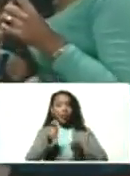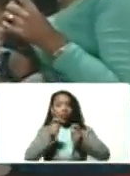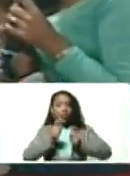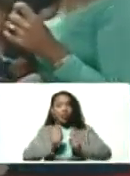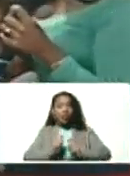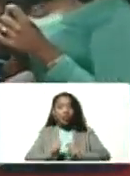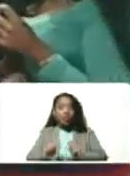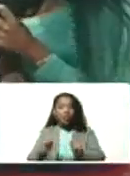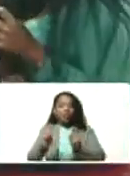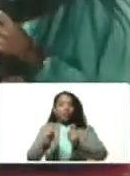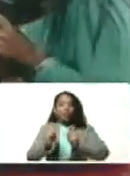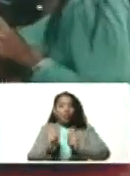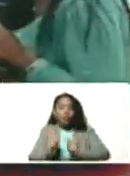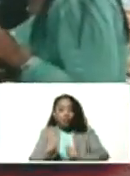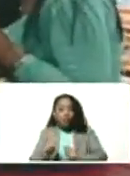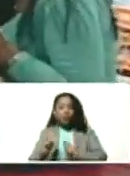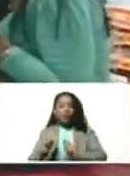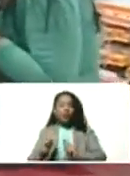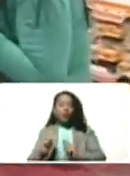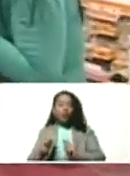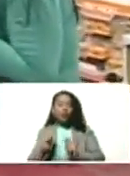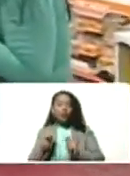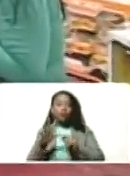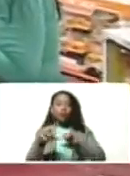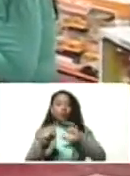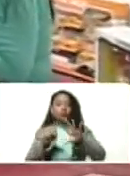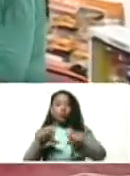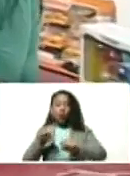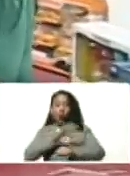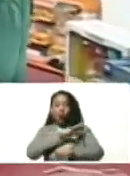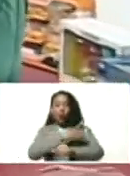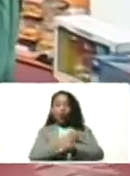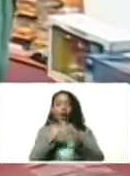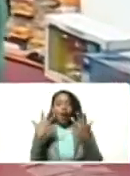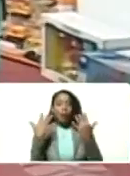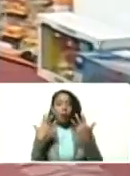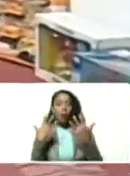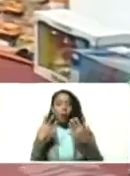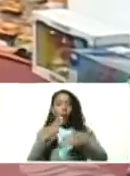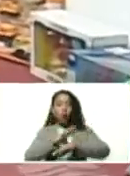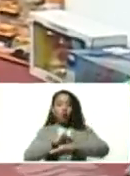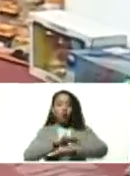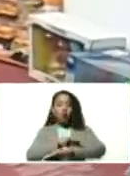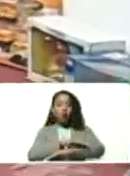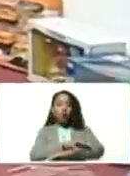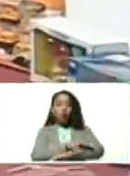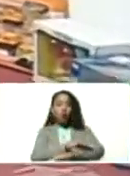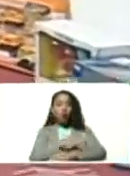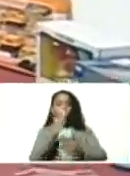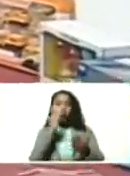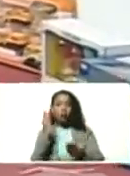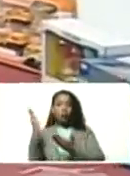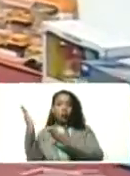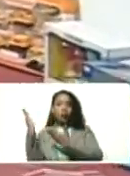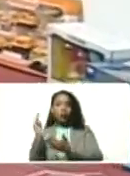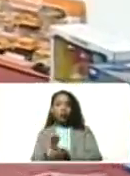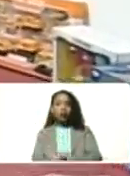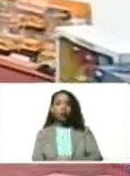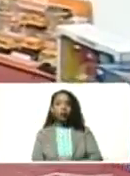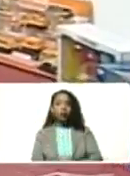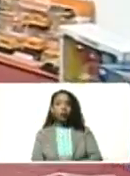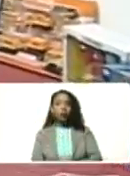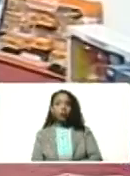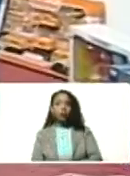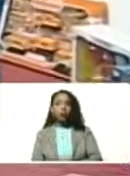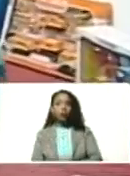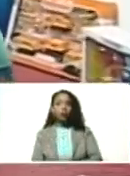terapias para la terapia ocupacional para el fortalecimiento de su tono muscular. Vamos acá.